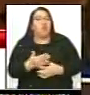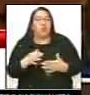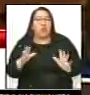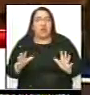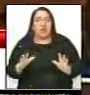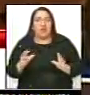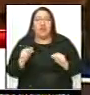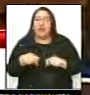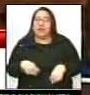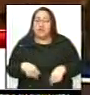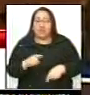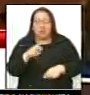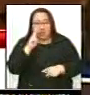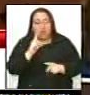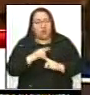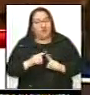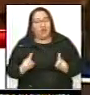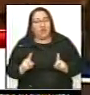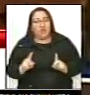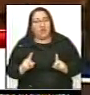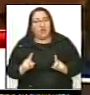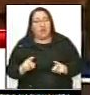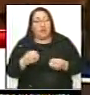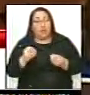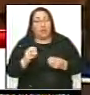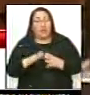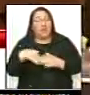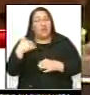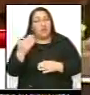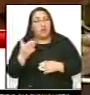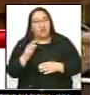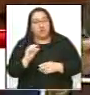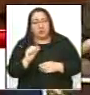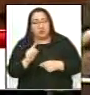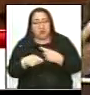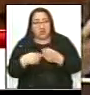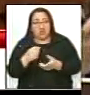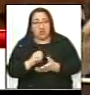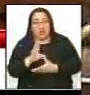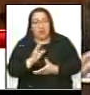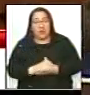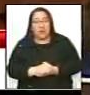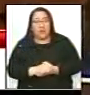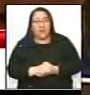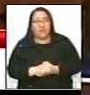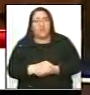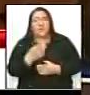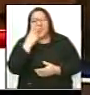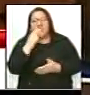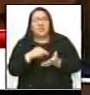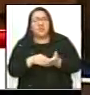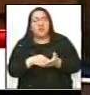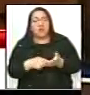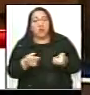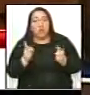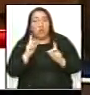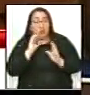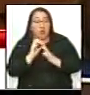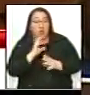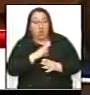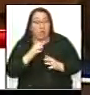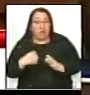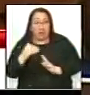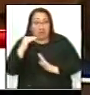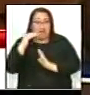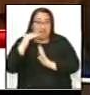es muy importante, presidente, porque después, si me permite la siguiente, ¿Qué se ha visto con esto? Al ver que el Estado se ha reducido a